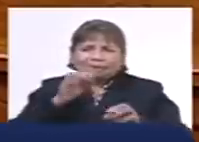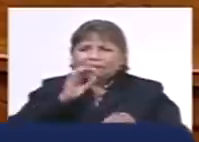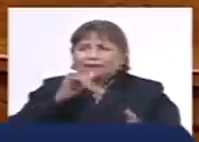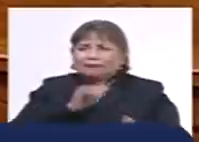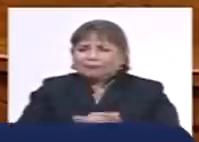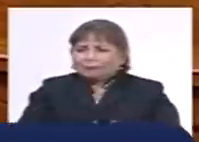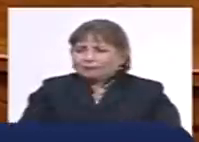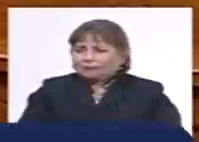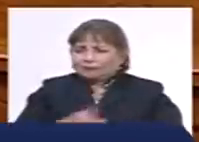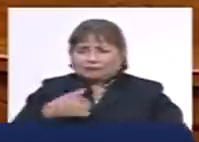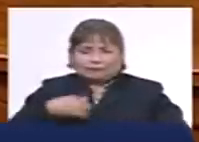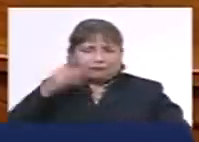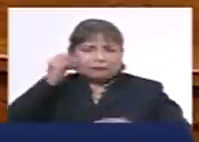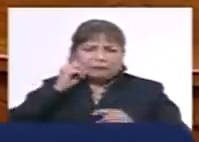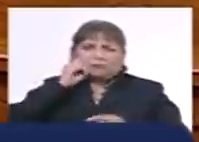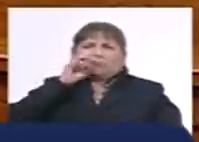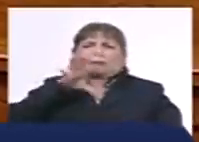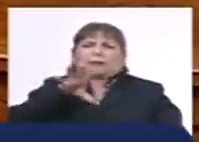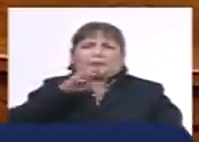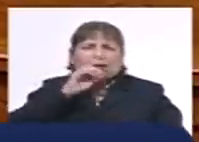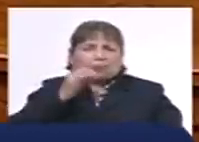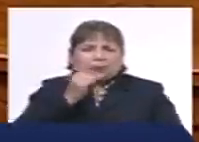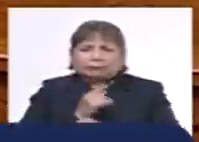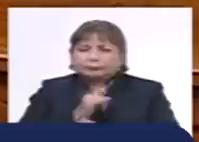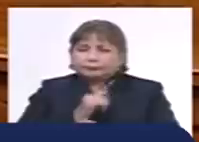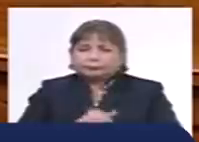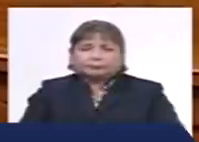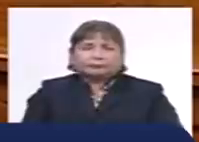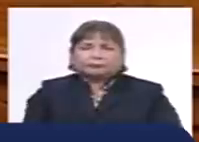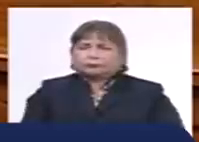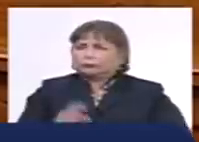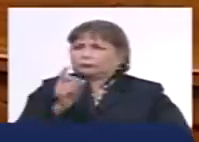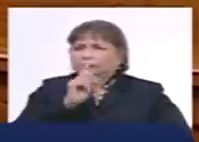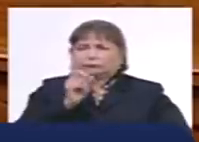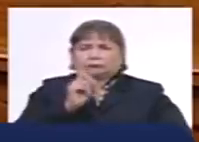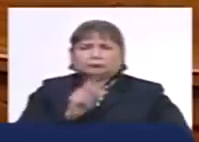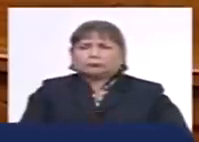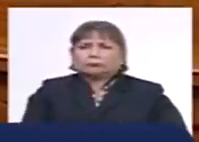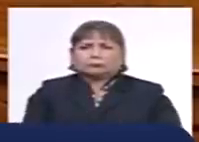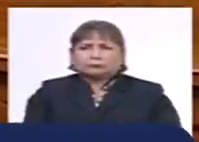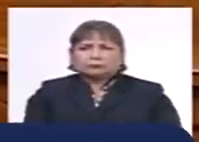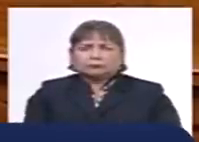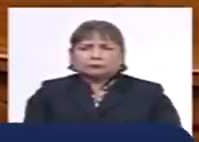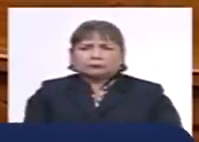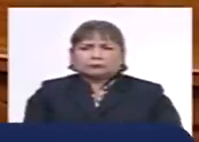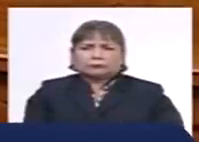que he ofendido a la iglesia. No.